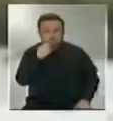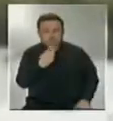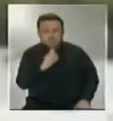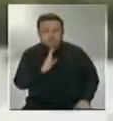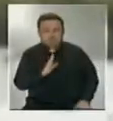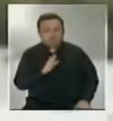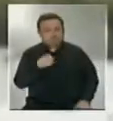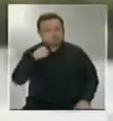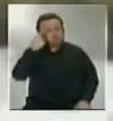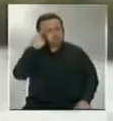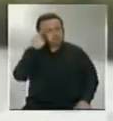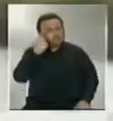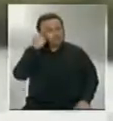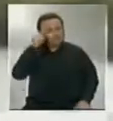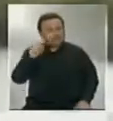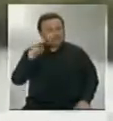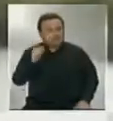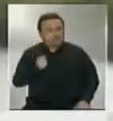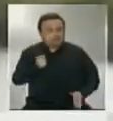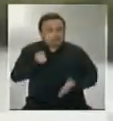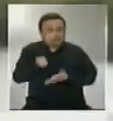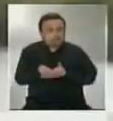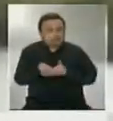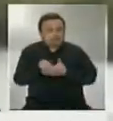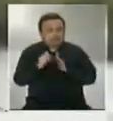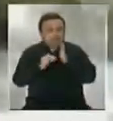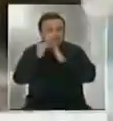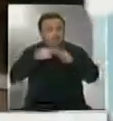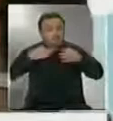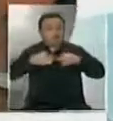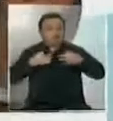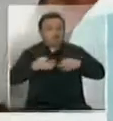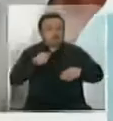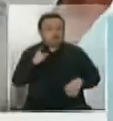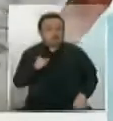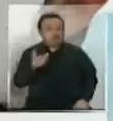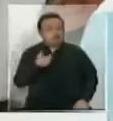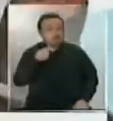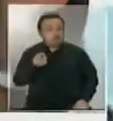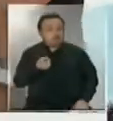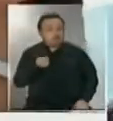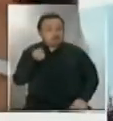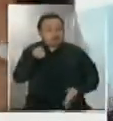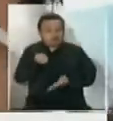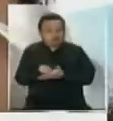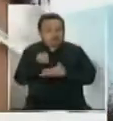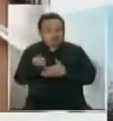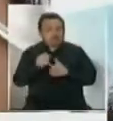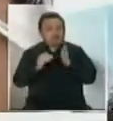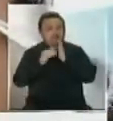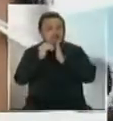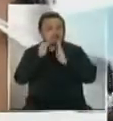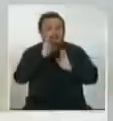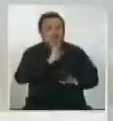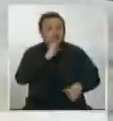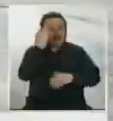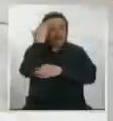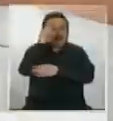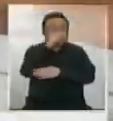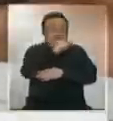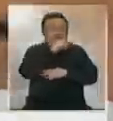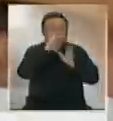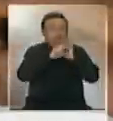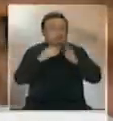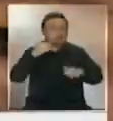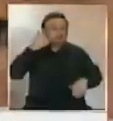ver, Uno se da cuenta de que la inversión inmobiliaria es la más segura. Con la finalidad de hacer una inversión, compró un departamento en La Serena,